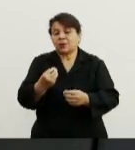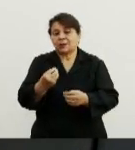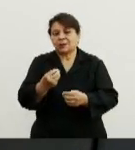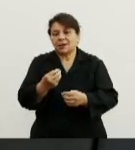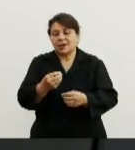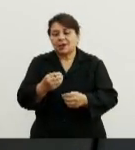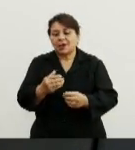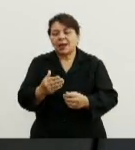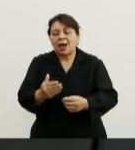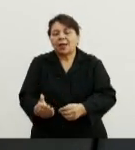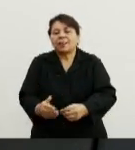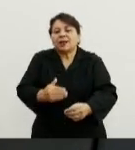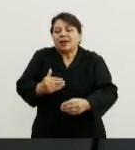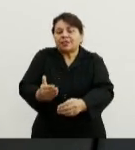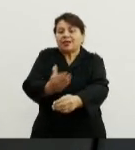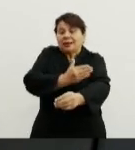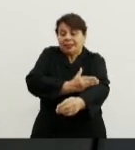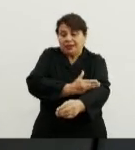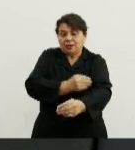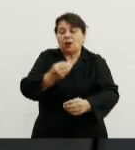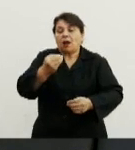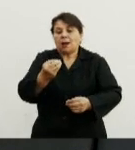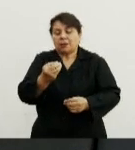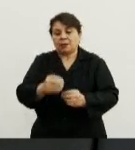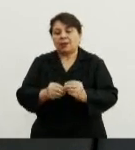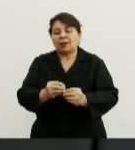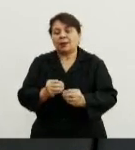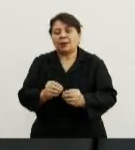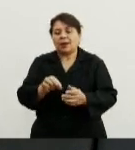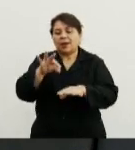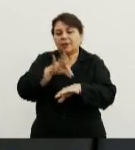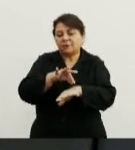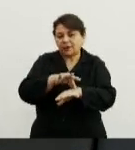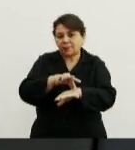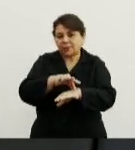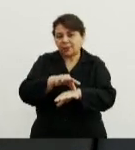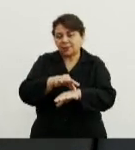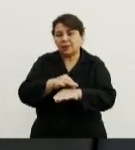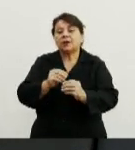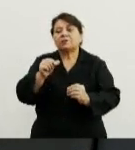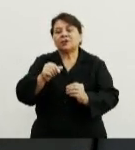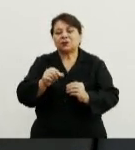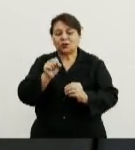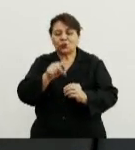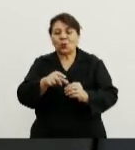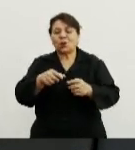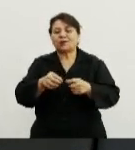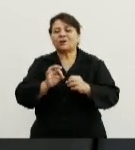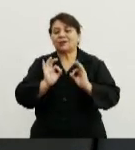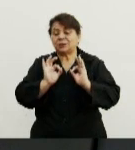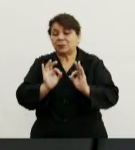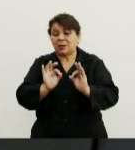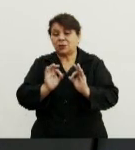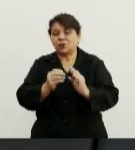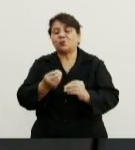mitigar no sé si eliminar no creo que lo podamos hacer pero sí mitigar los efectos y los resultados que esta pandemia puede generar